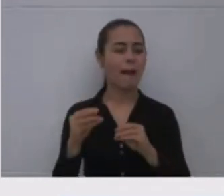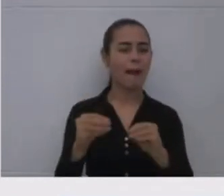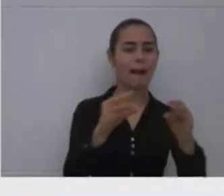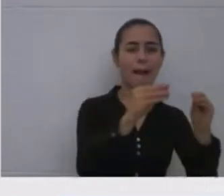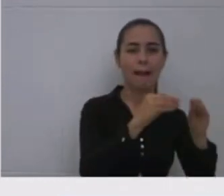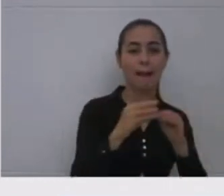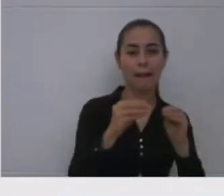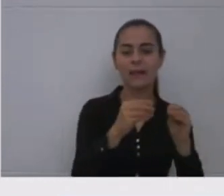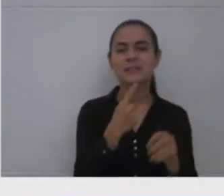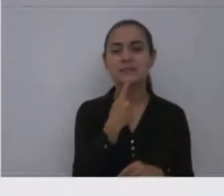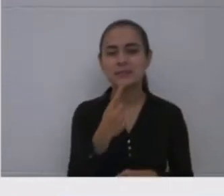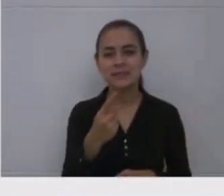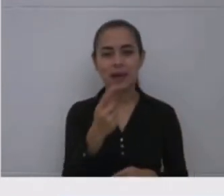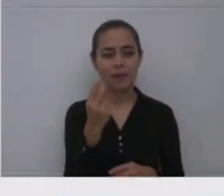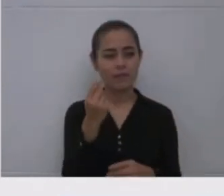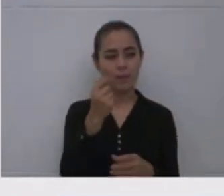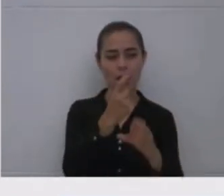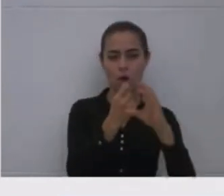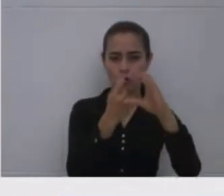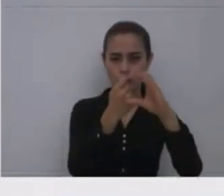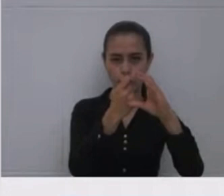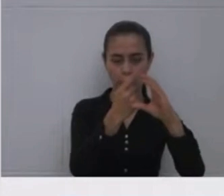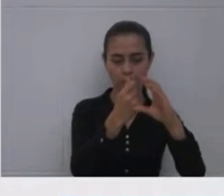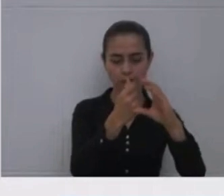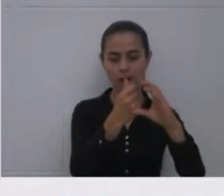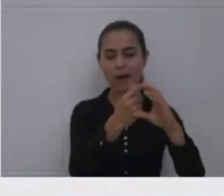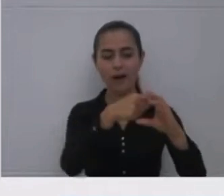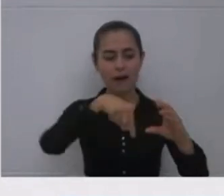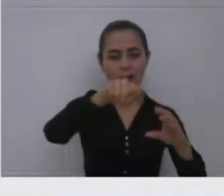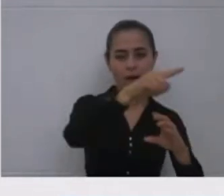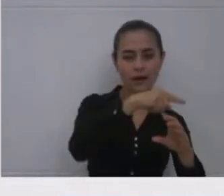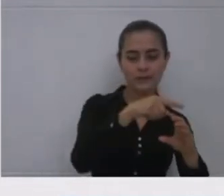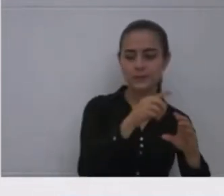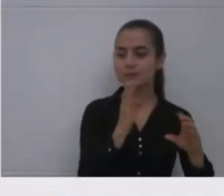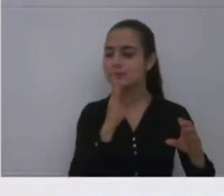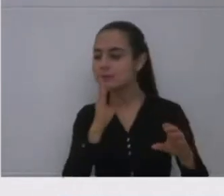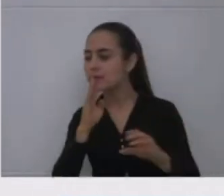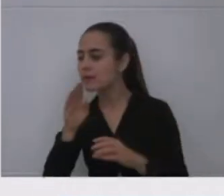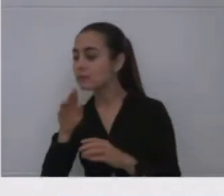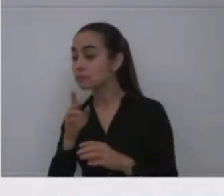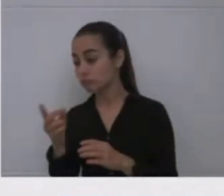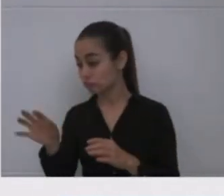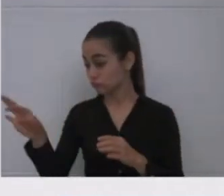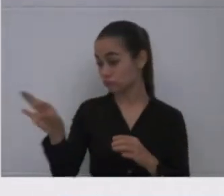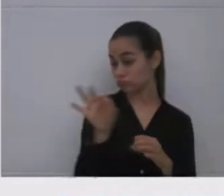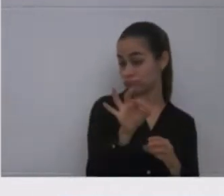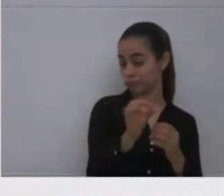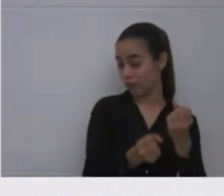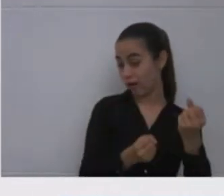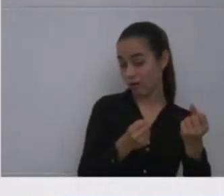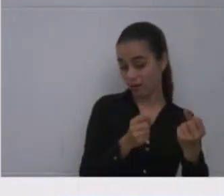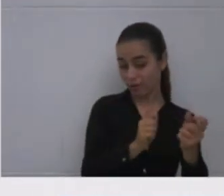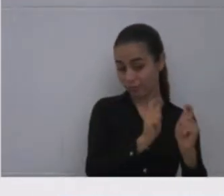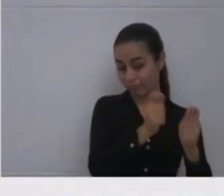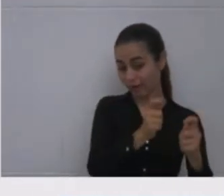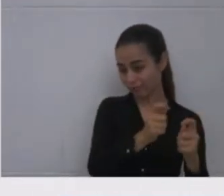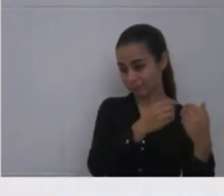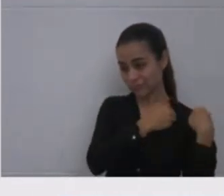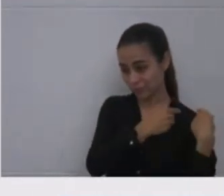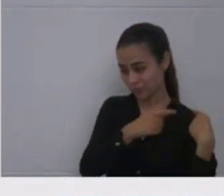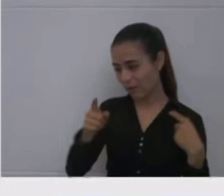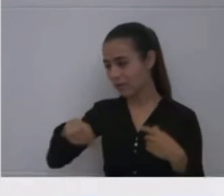Contraloría discutiéndose sobre la mesa para ganar votos de otros compañeros y compañeras.